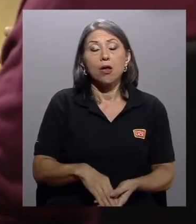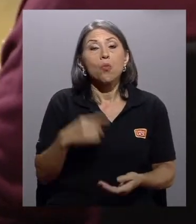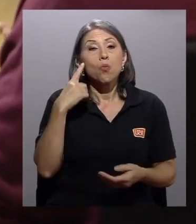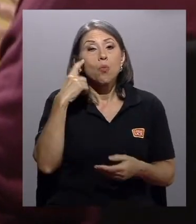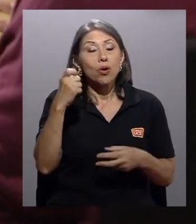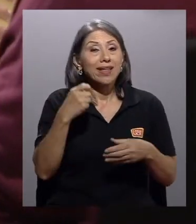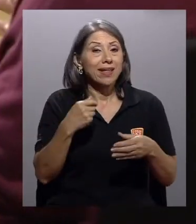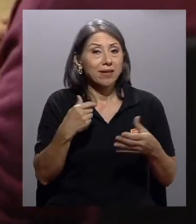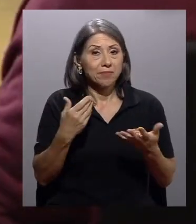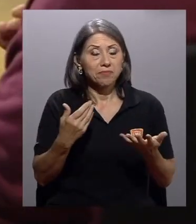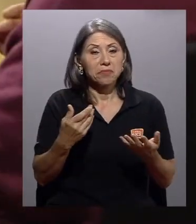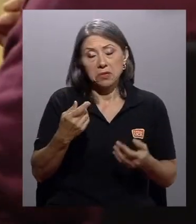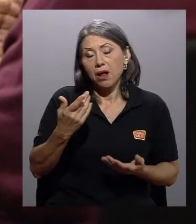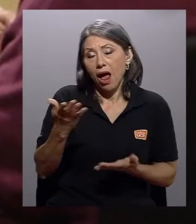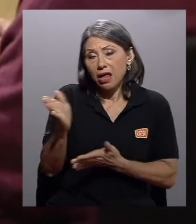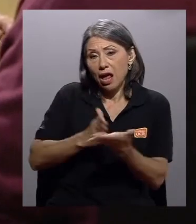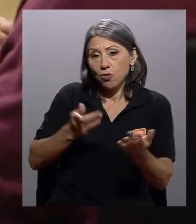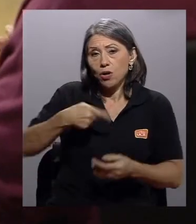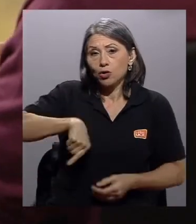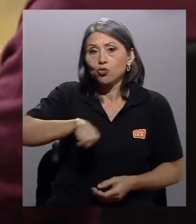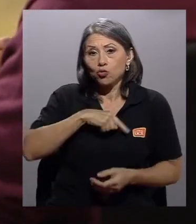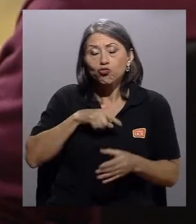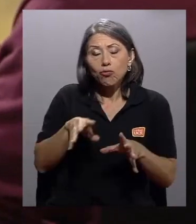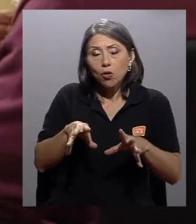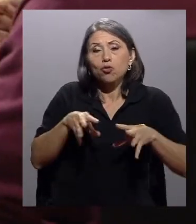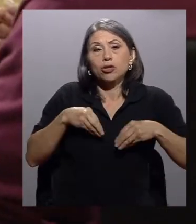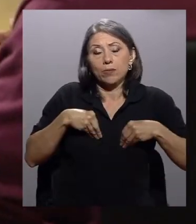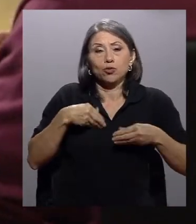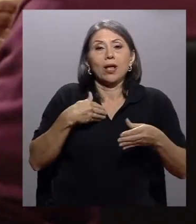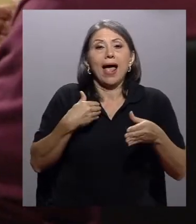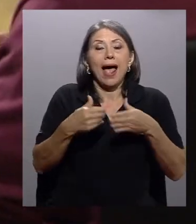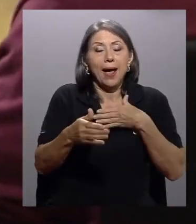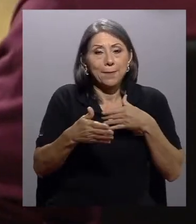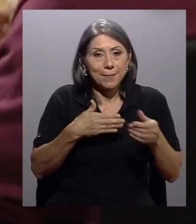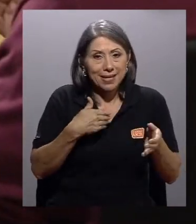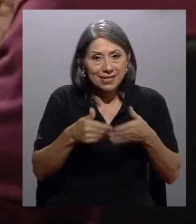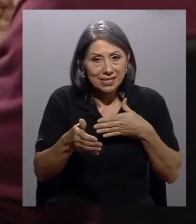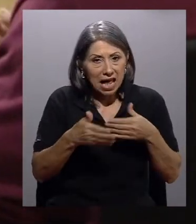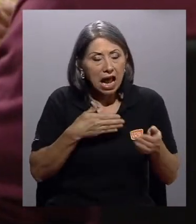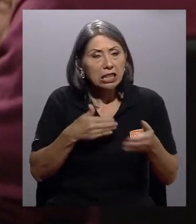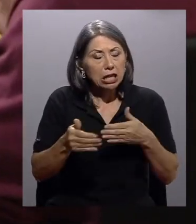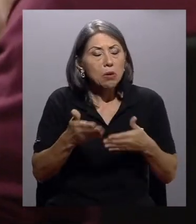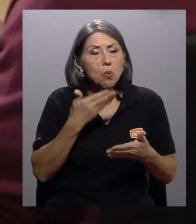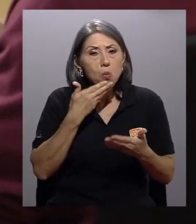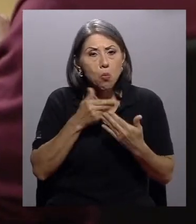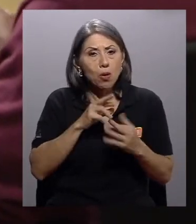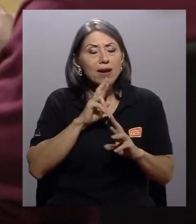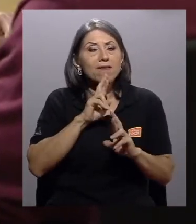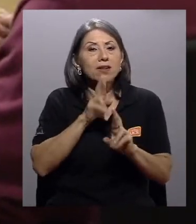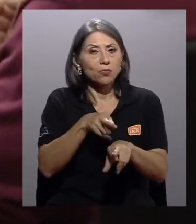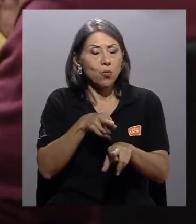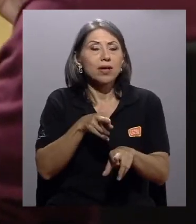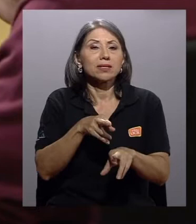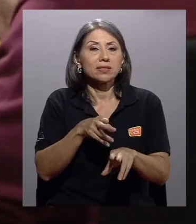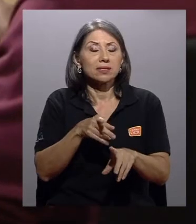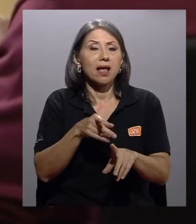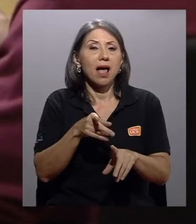que a pesar, y eso lo reconocemos, ¿no?, de que ha habido una muy buena